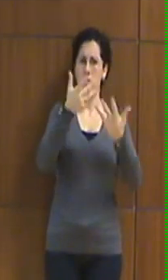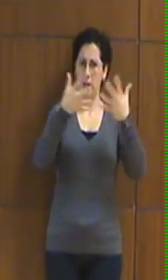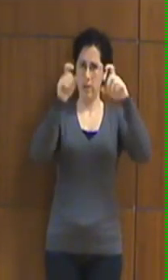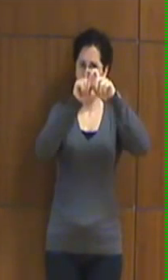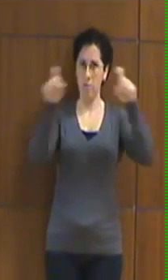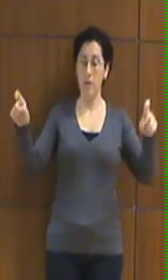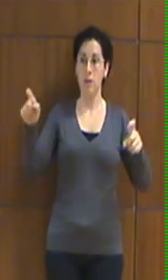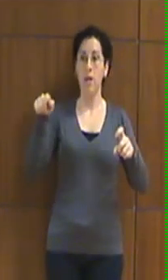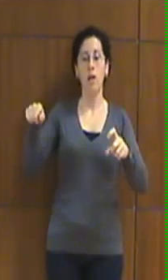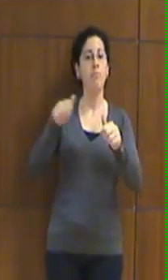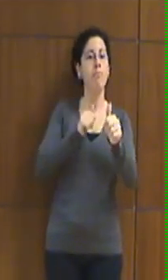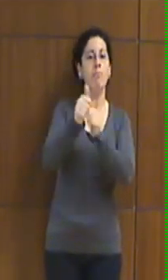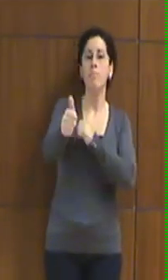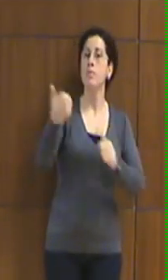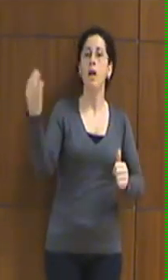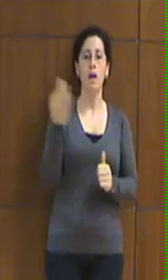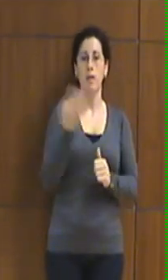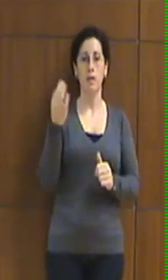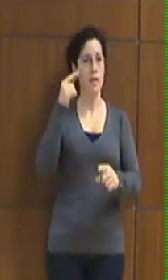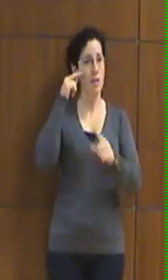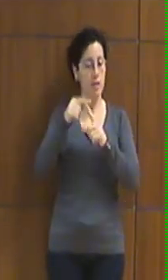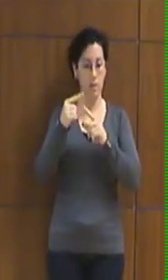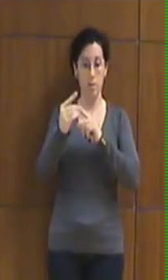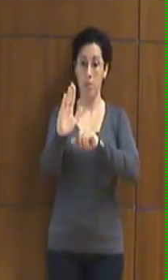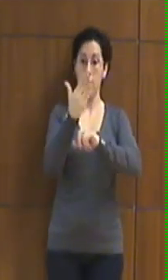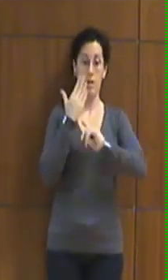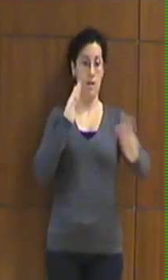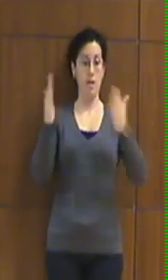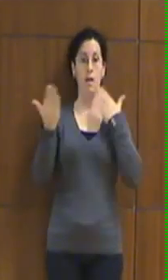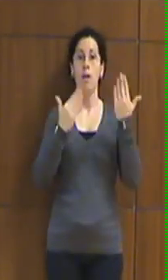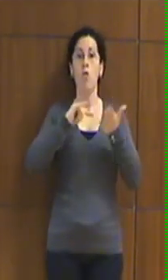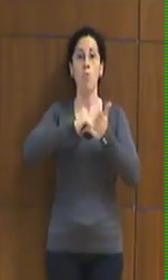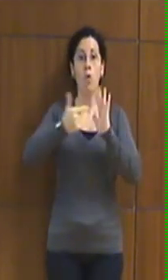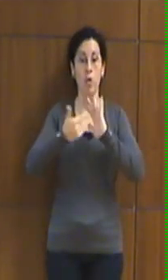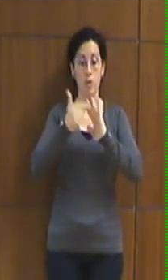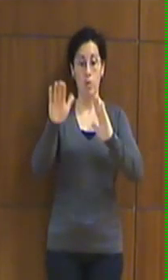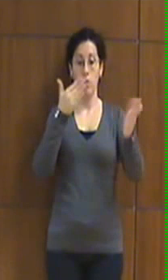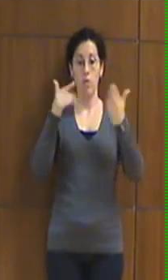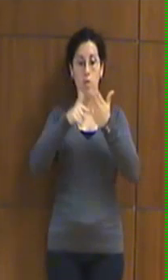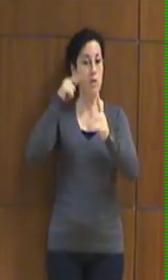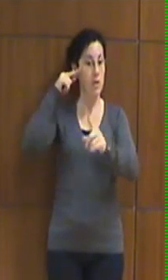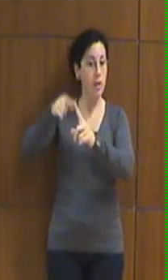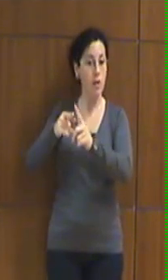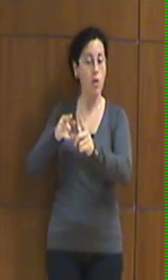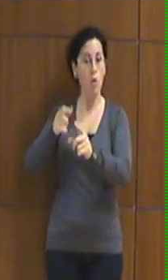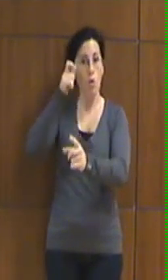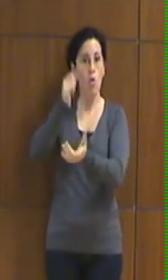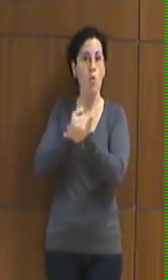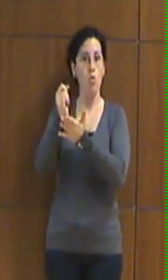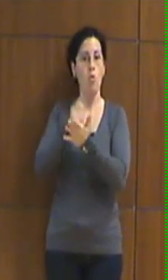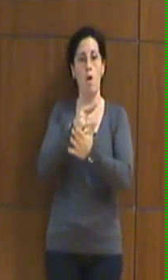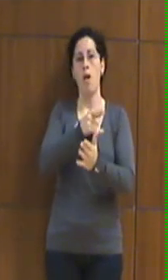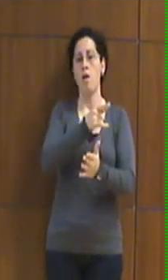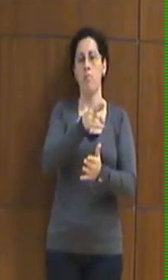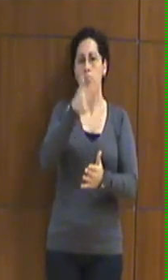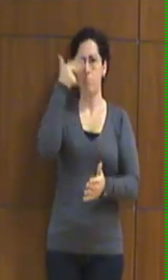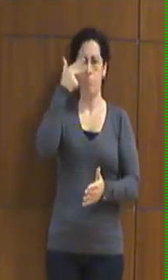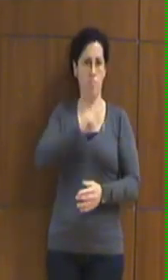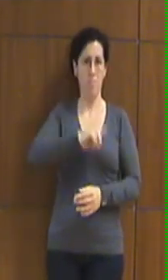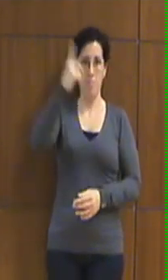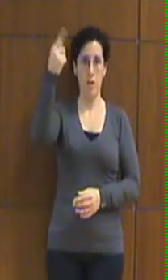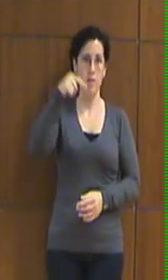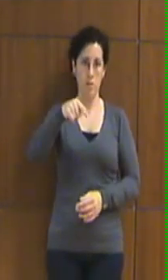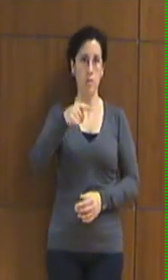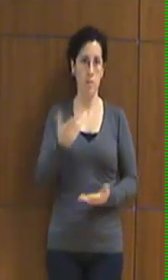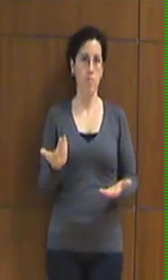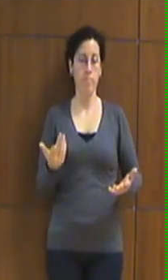mucho y apostando por proyectos encaminándose al mundo rural. Y esto es dramático, pero dramático en